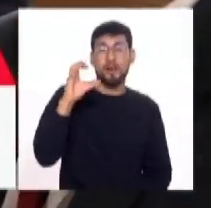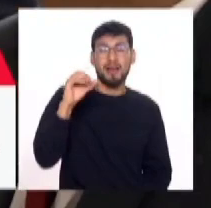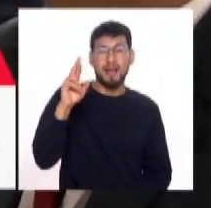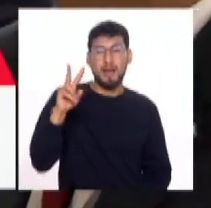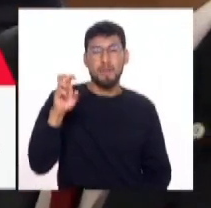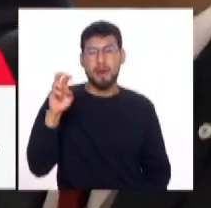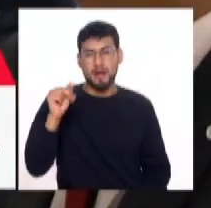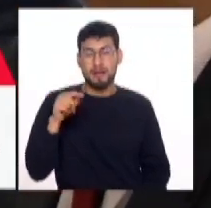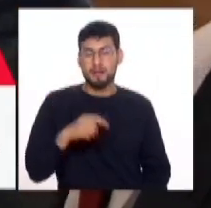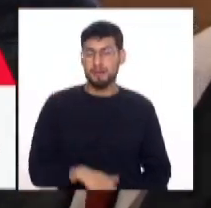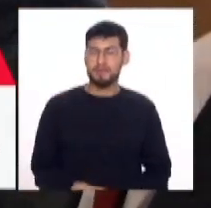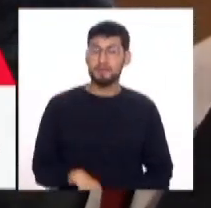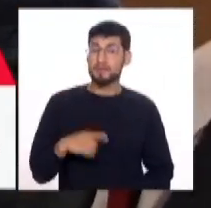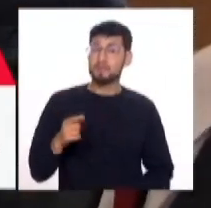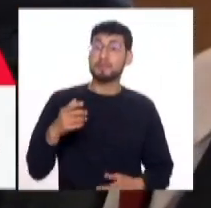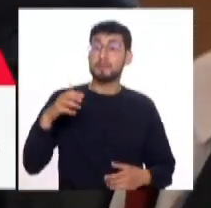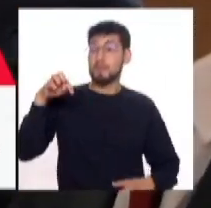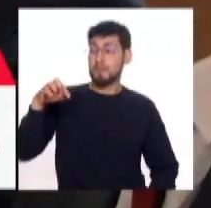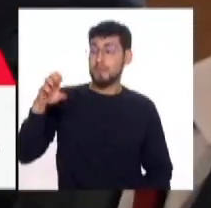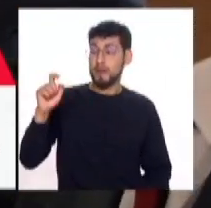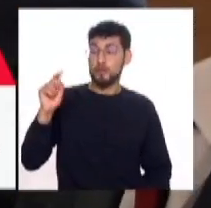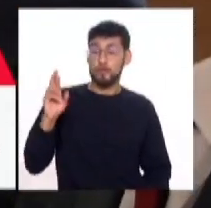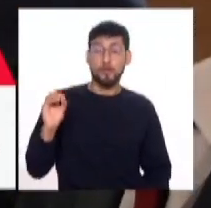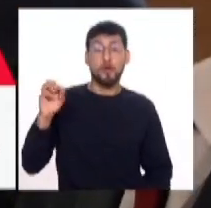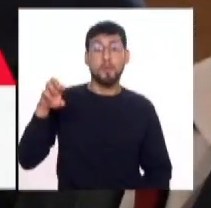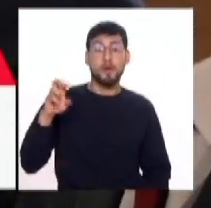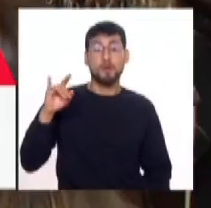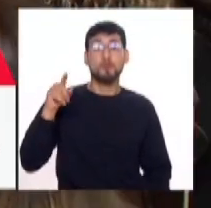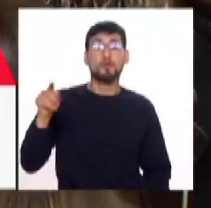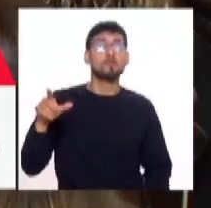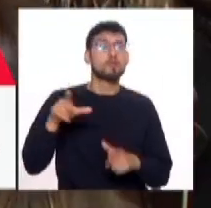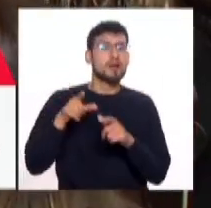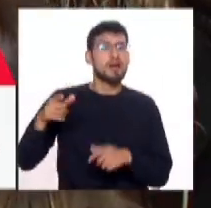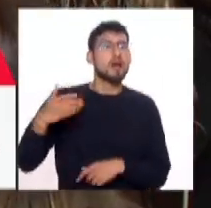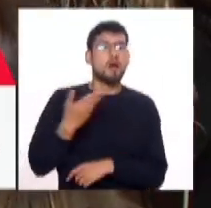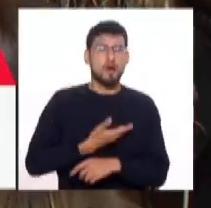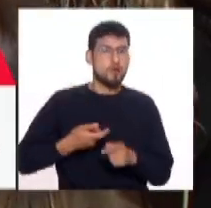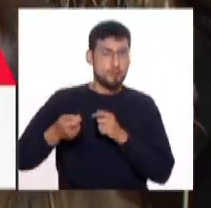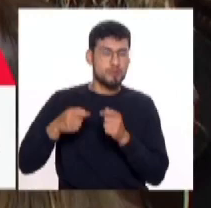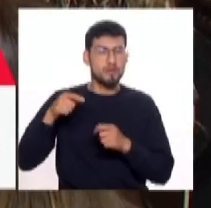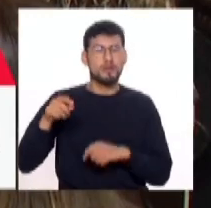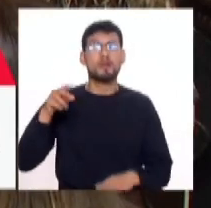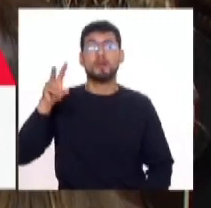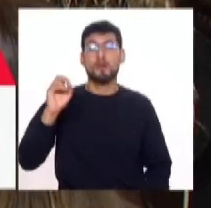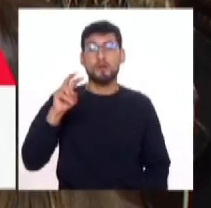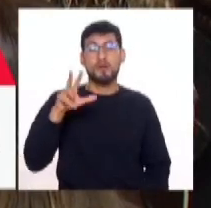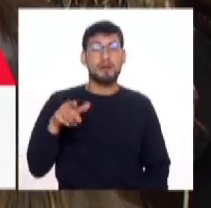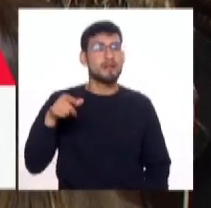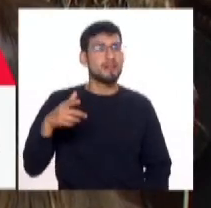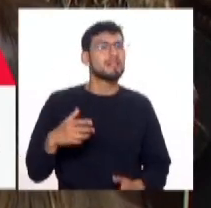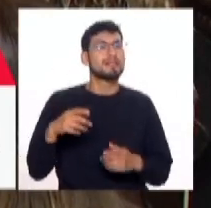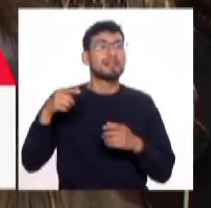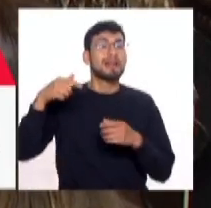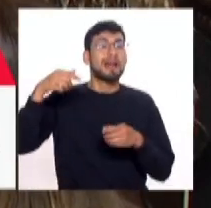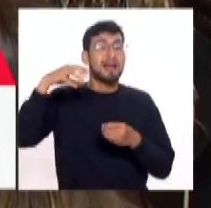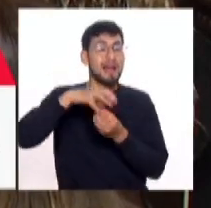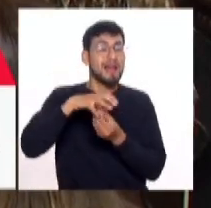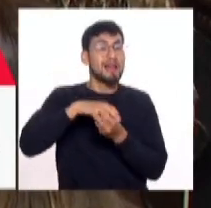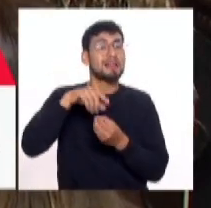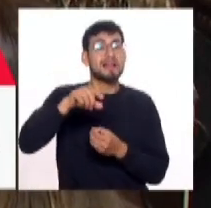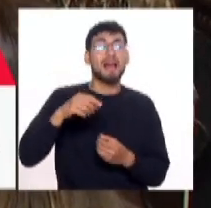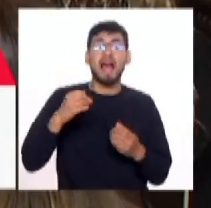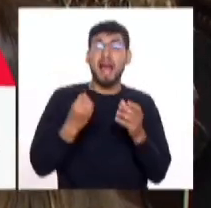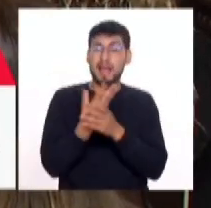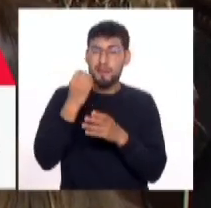según datos de la empresa estatal Petroperú, al cierre de septiembre del 2023, la concesión de gas natural en Arequipa,